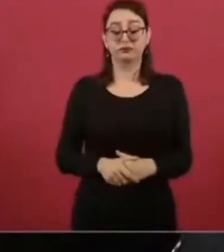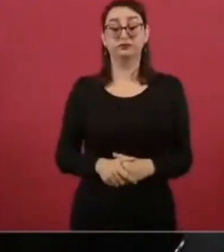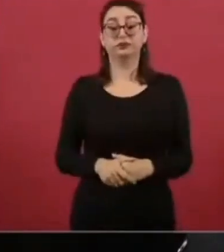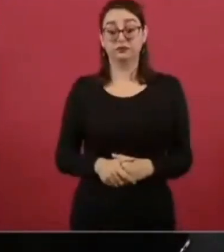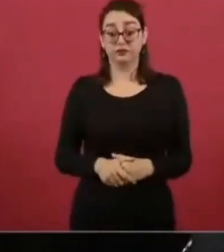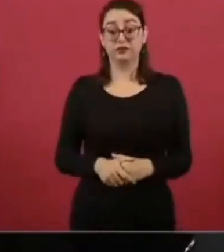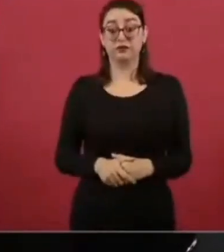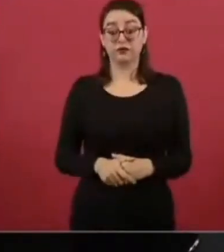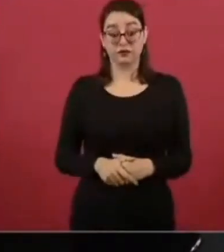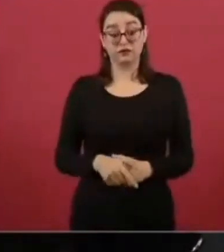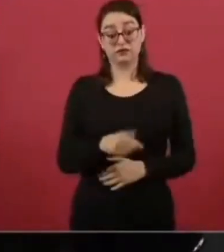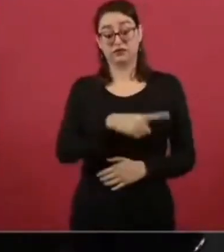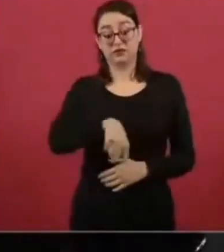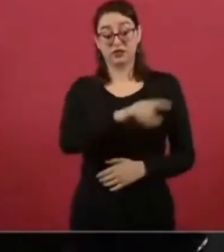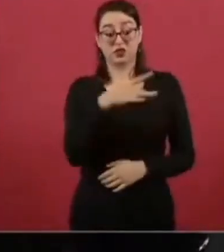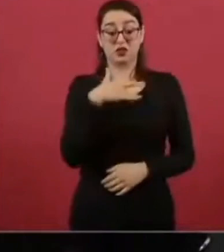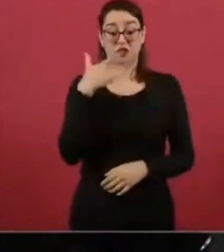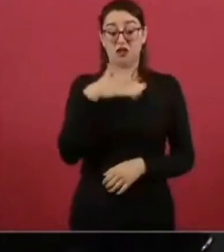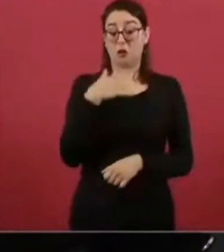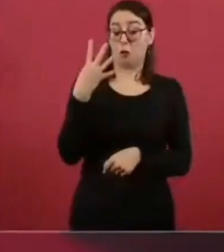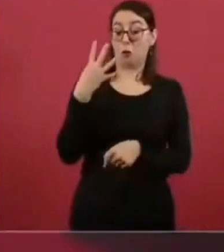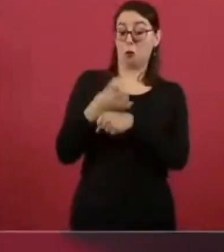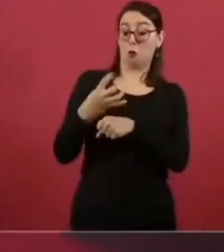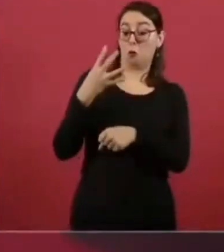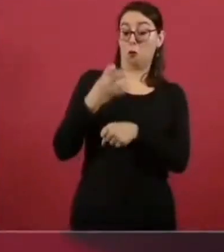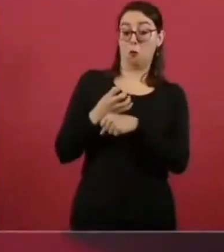¿Qué cuarto poder ni qué nada?